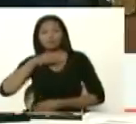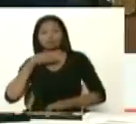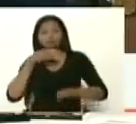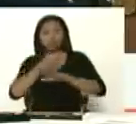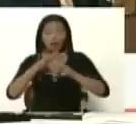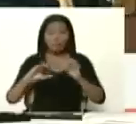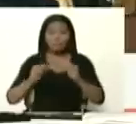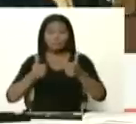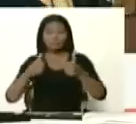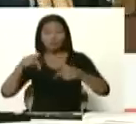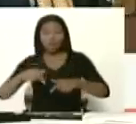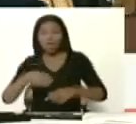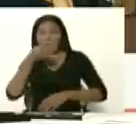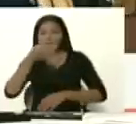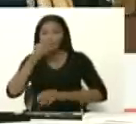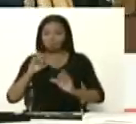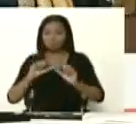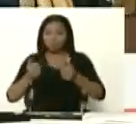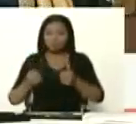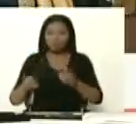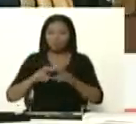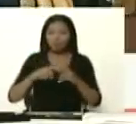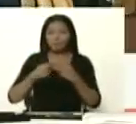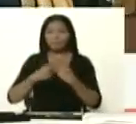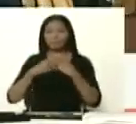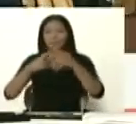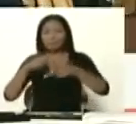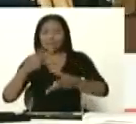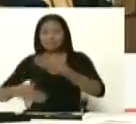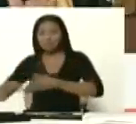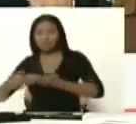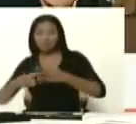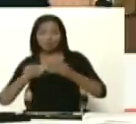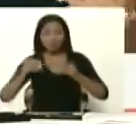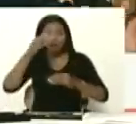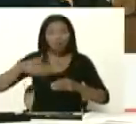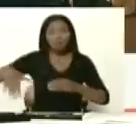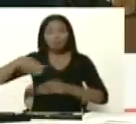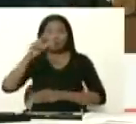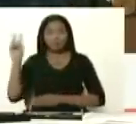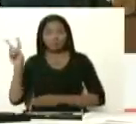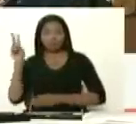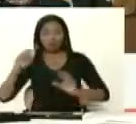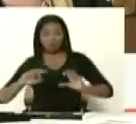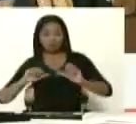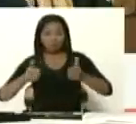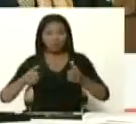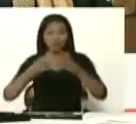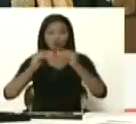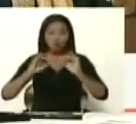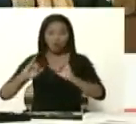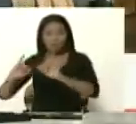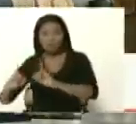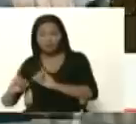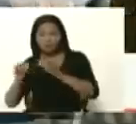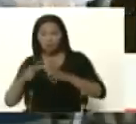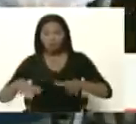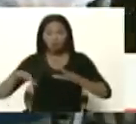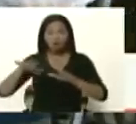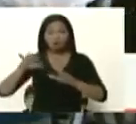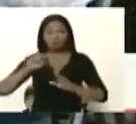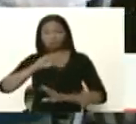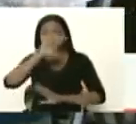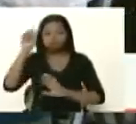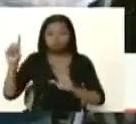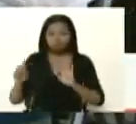desde hoy mismo en la tarde a prestarle servicio al pueblo de Venezuela en toda esta gran región de la